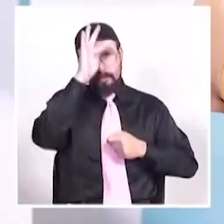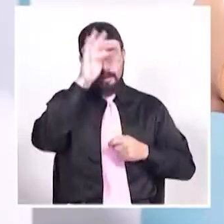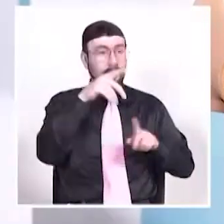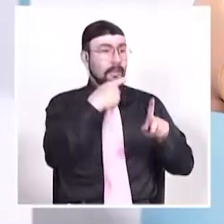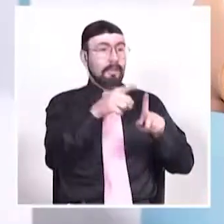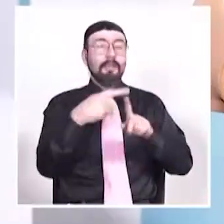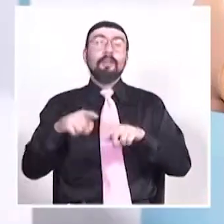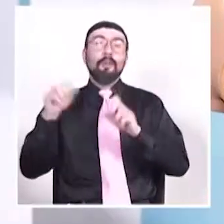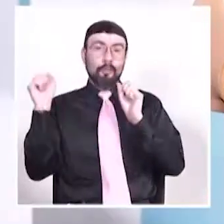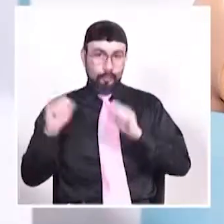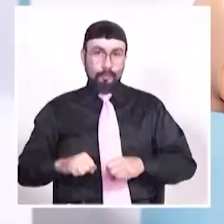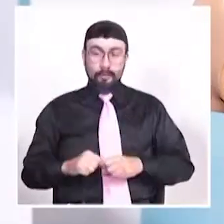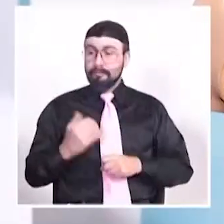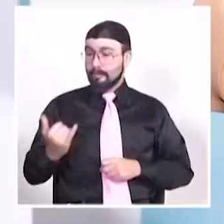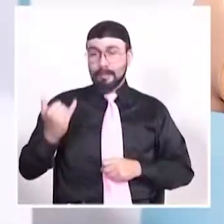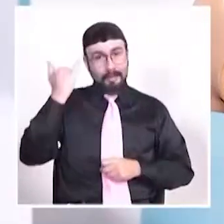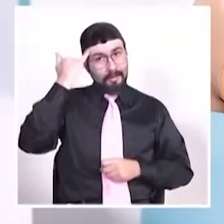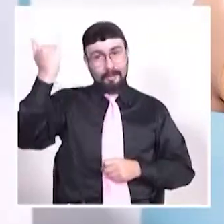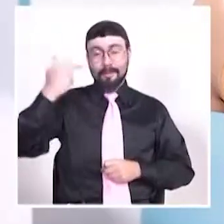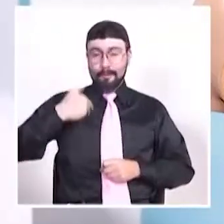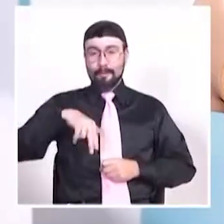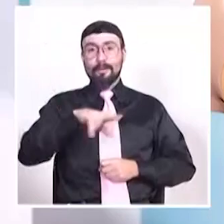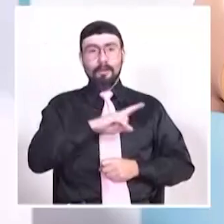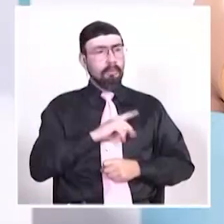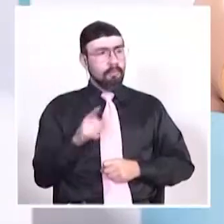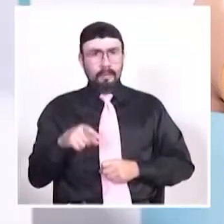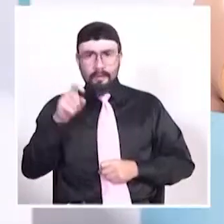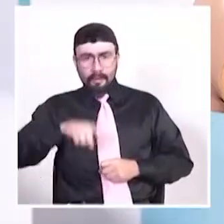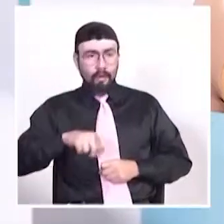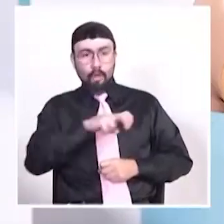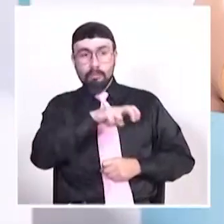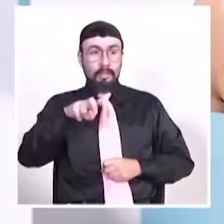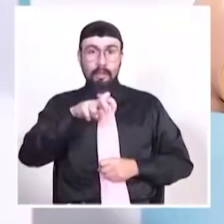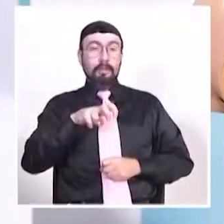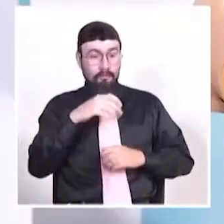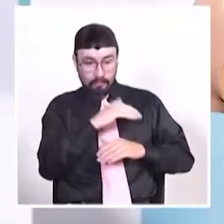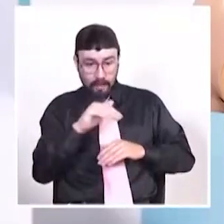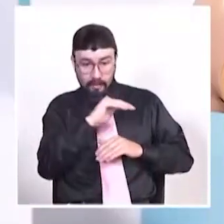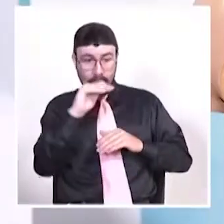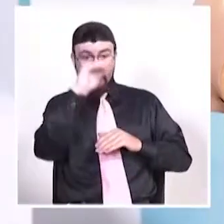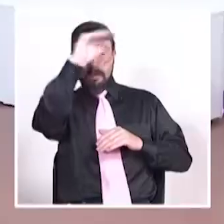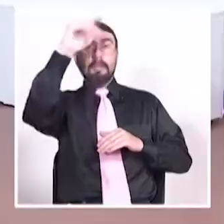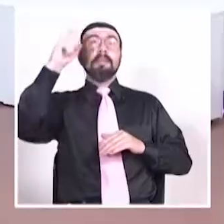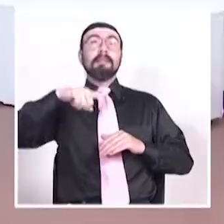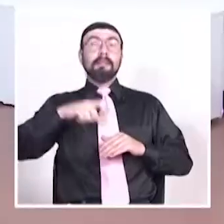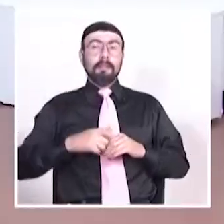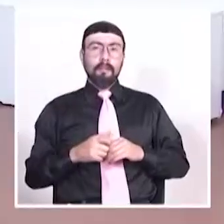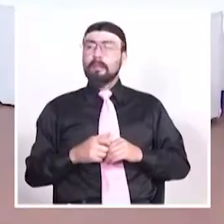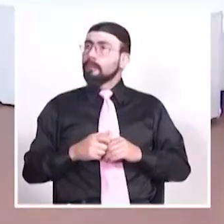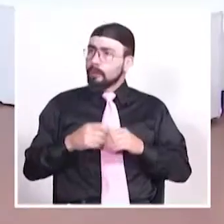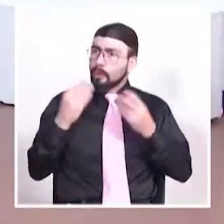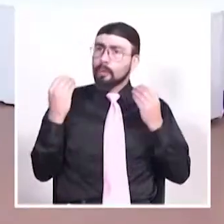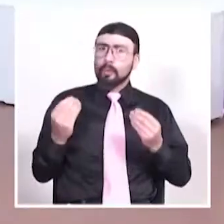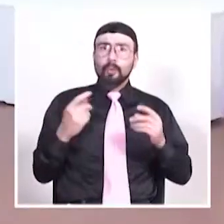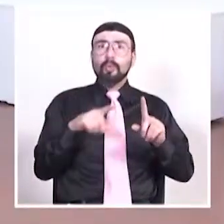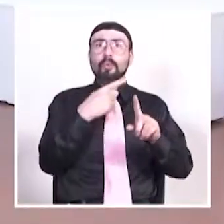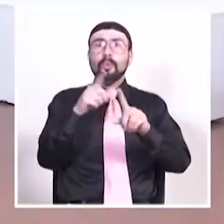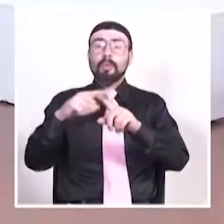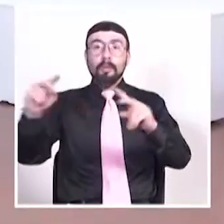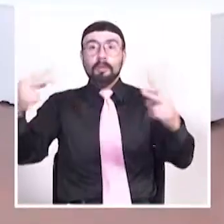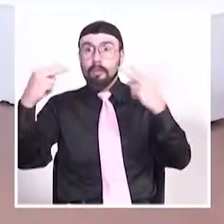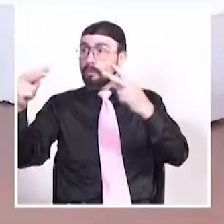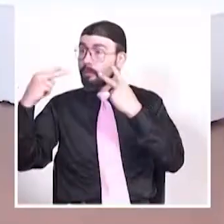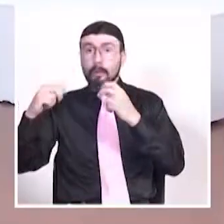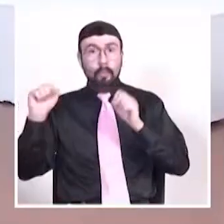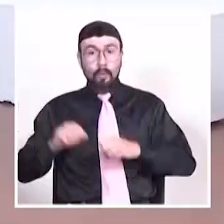Bueno, esto es un dispositivo que hay que tenerlo en cada piso de cada hospital, por ejemplo. Maravilloso, como nos ven en tantas partes y ojalá pues tengan la opción a